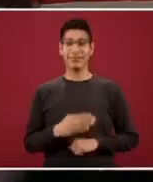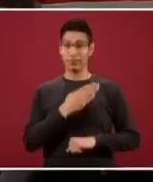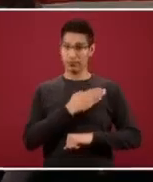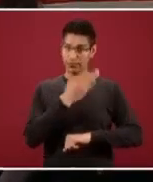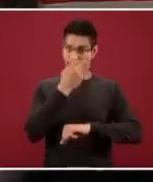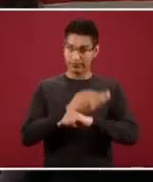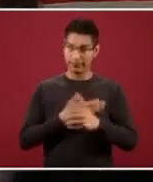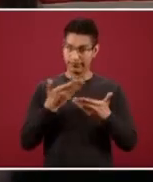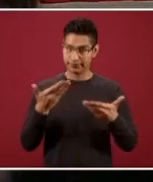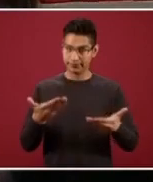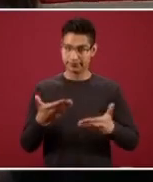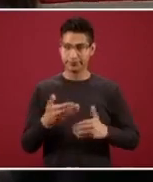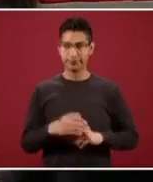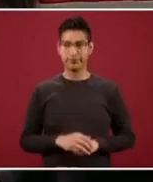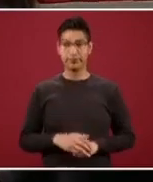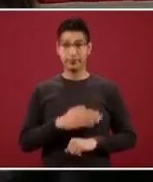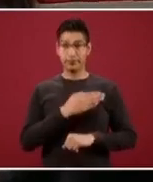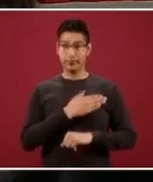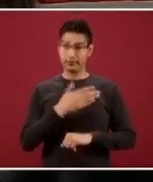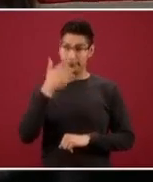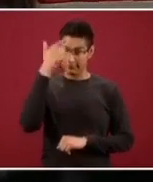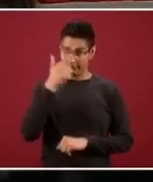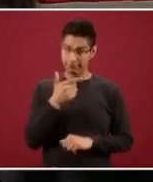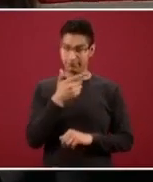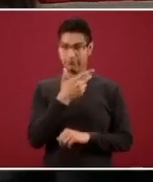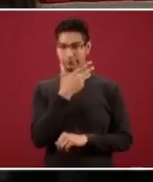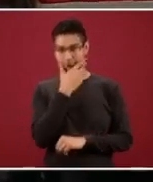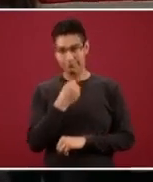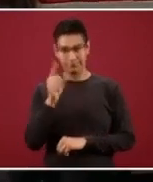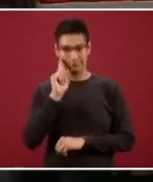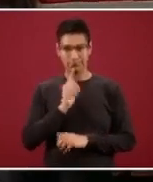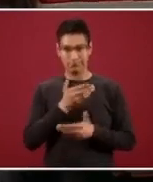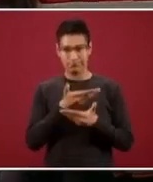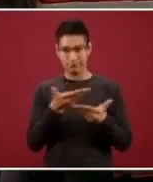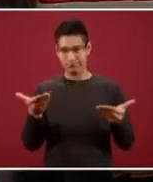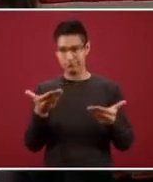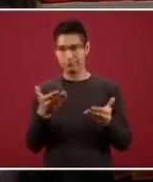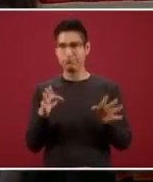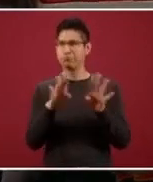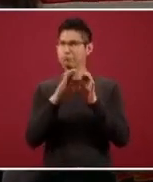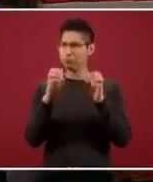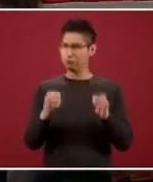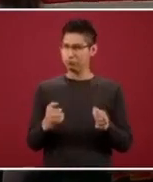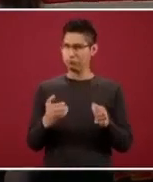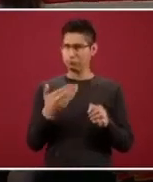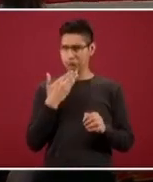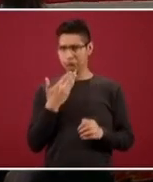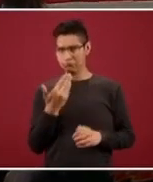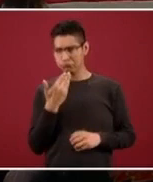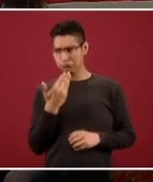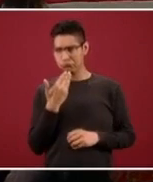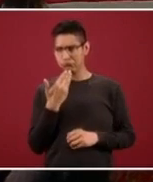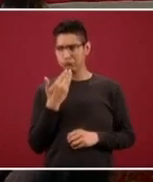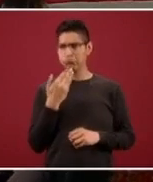tardes. Buenas tardes, noches a todas y todos. ¿Qué tal? Vamos